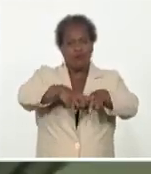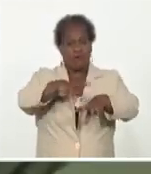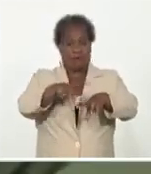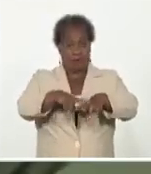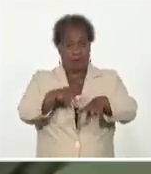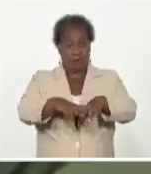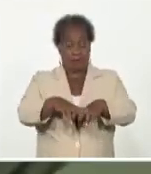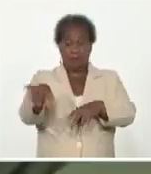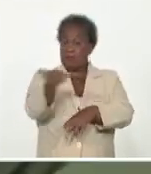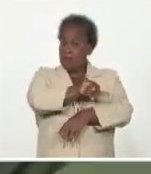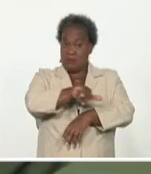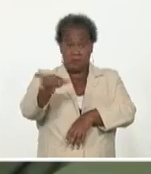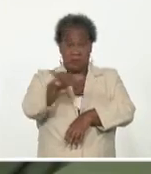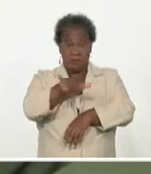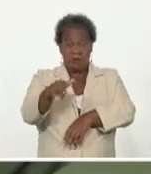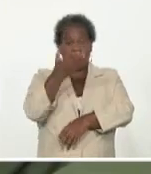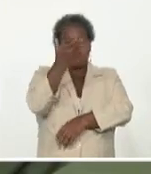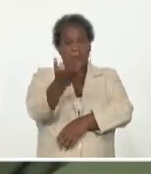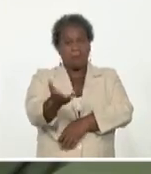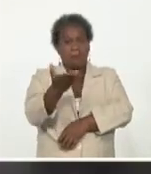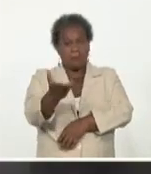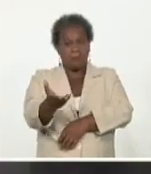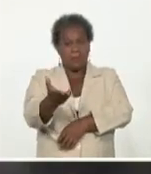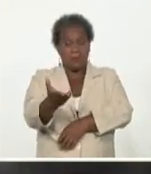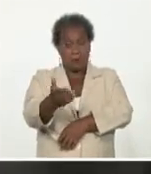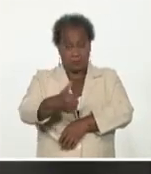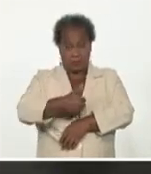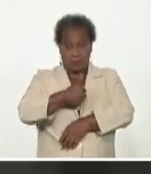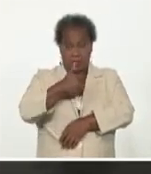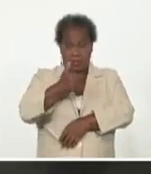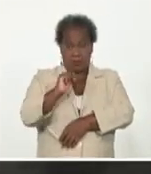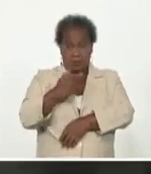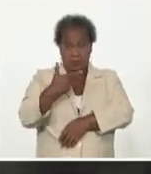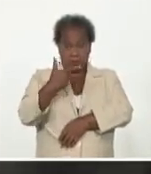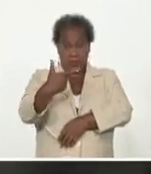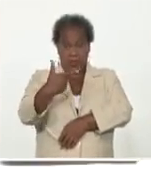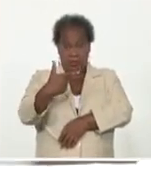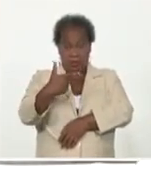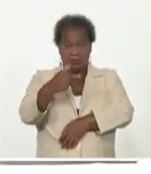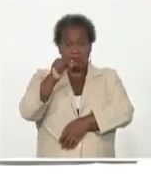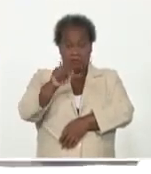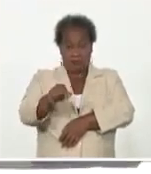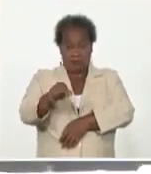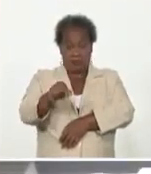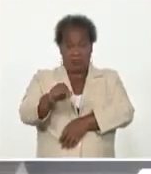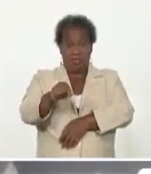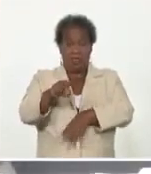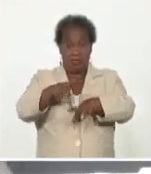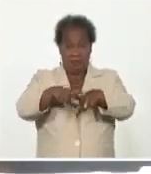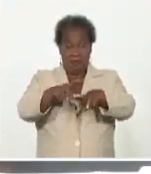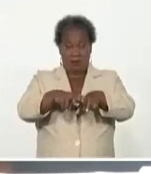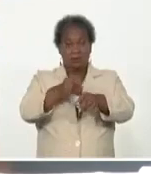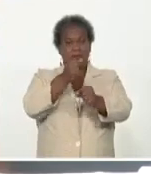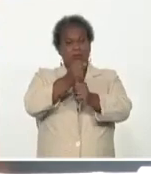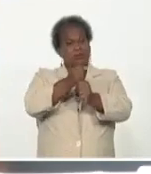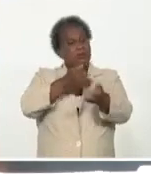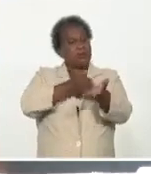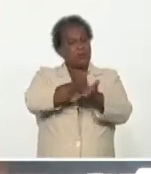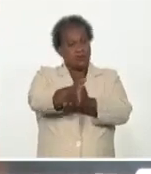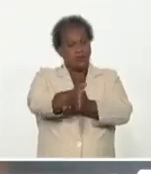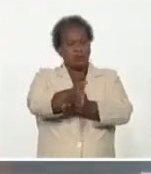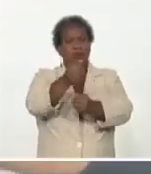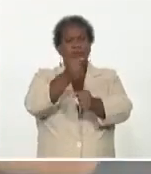Del mismo modo, se solicitó por parte del presidente y vicepresidente de este órgano un trabajo continuo con el seguimiento